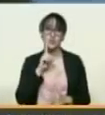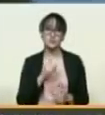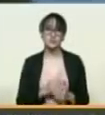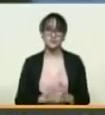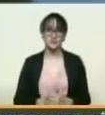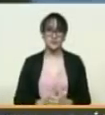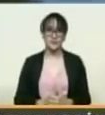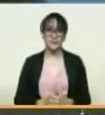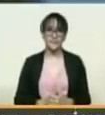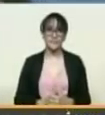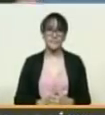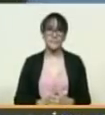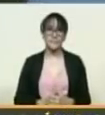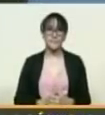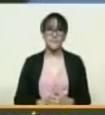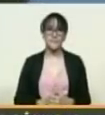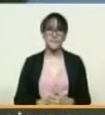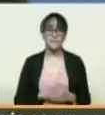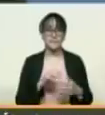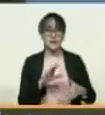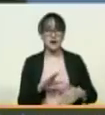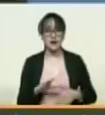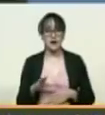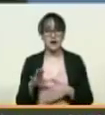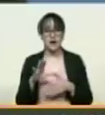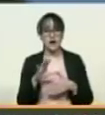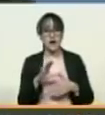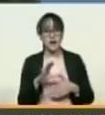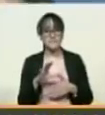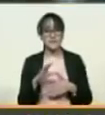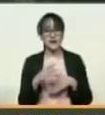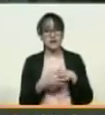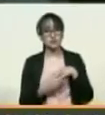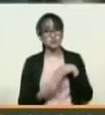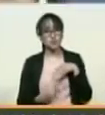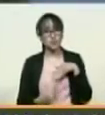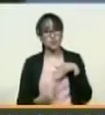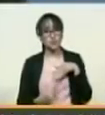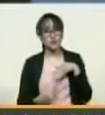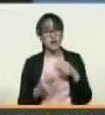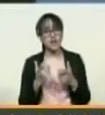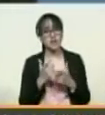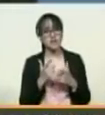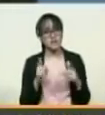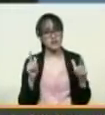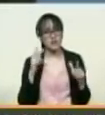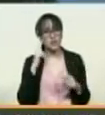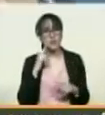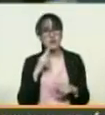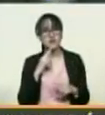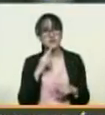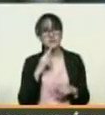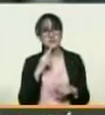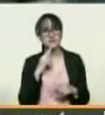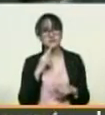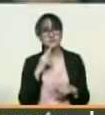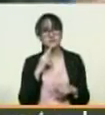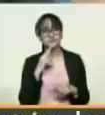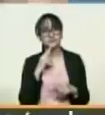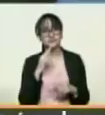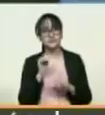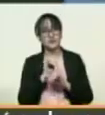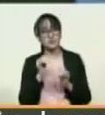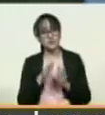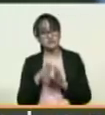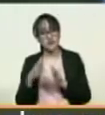Luego, la América del Sur, el libertador Simón Bolívar pretendía ir a La Plata, después, más al